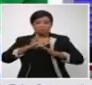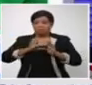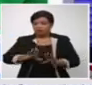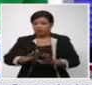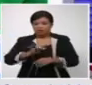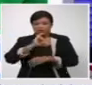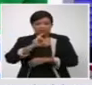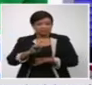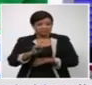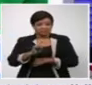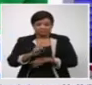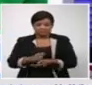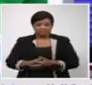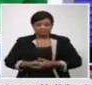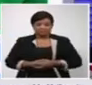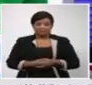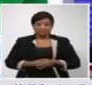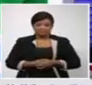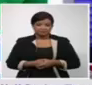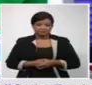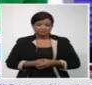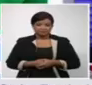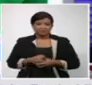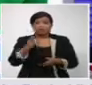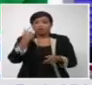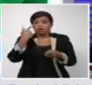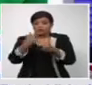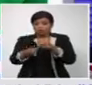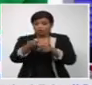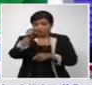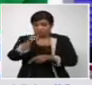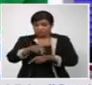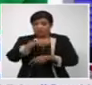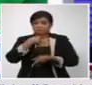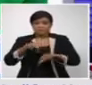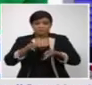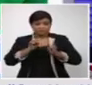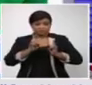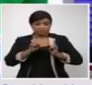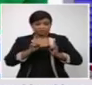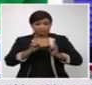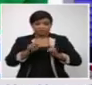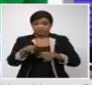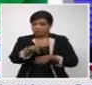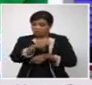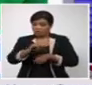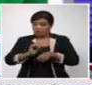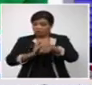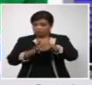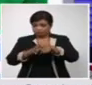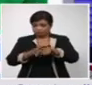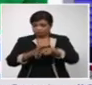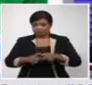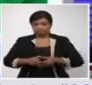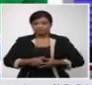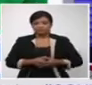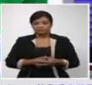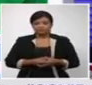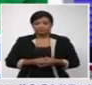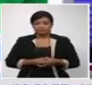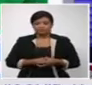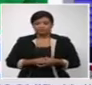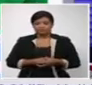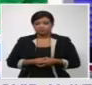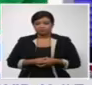recuperación. El otro paciente que fallece también con COVID en nuestro país, un hombre de